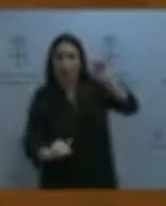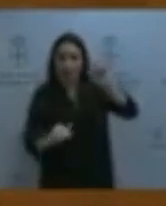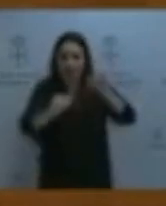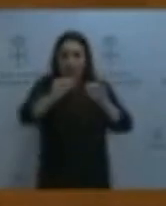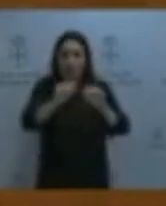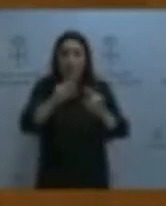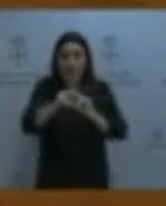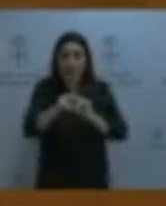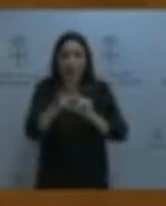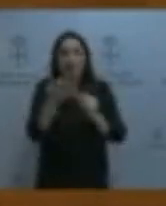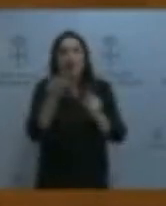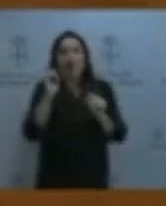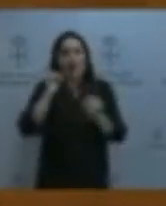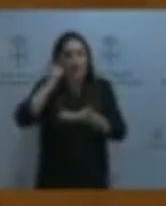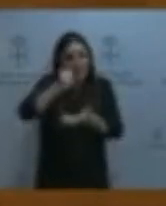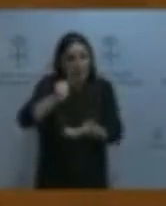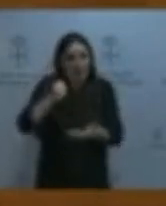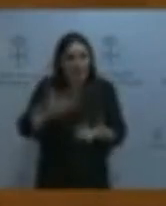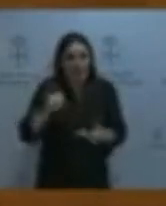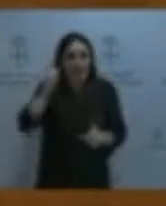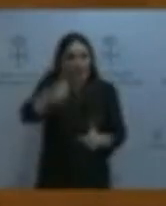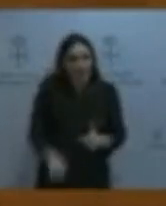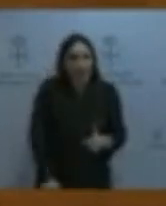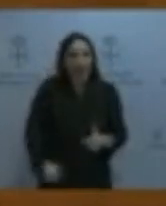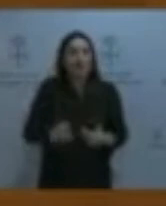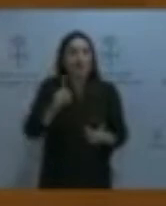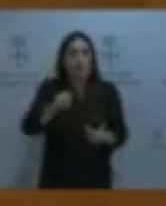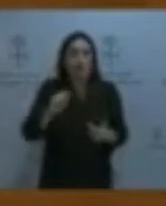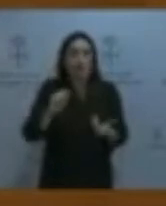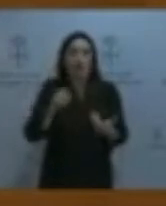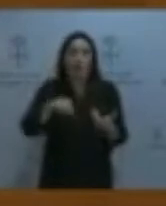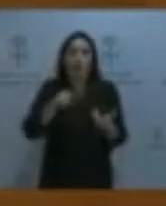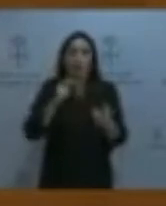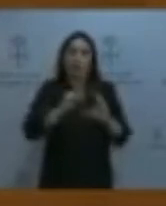herencias, los grandes patrimonios y las grandes fortunas no sean precisamente quienes menos contribuyan.